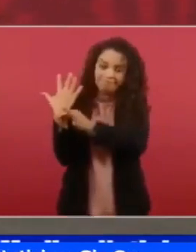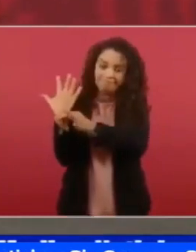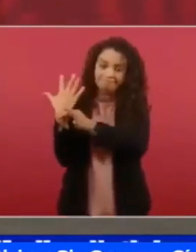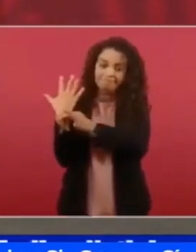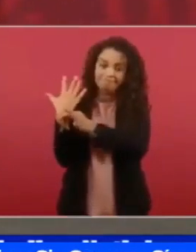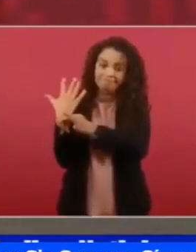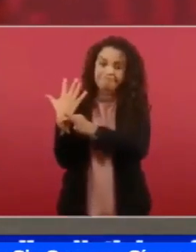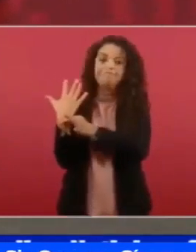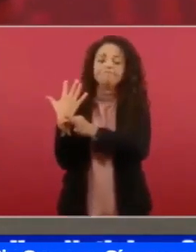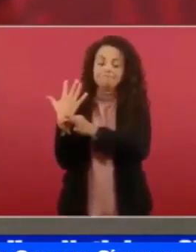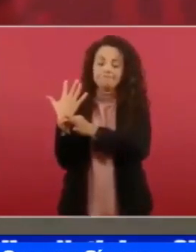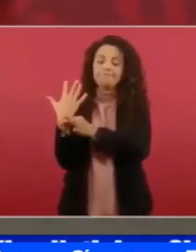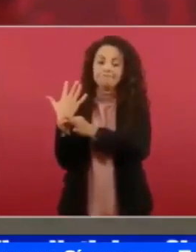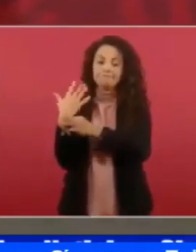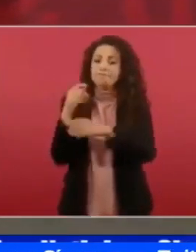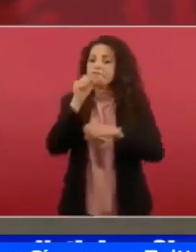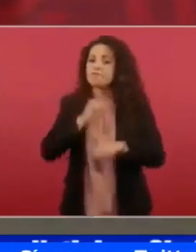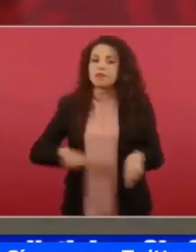lo planteó en su momento